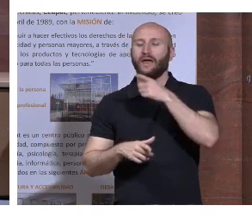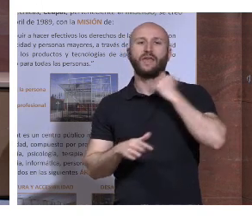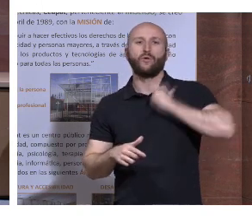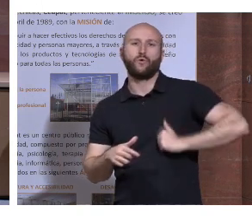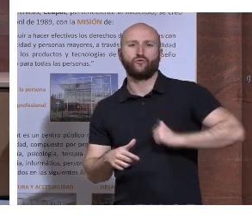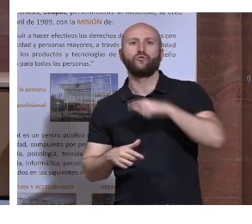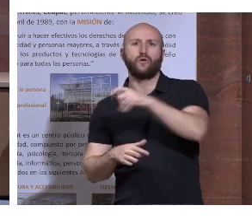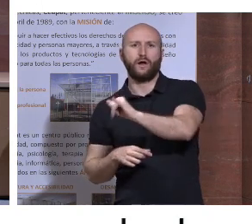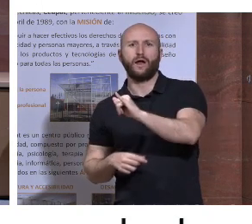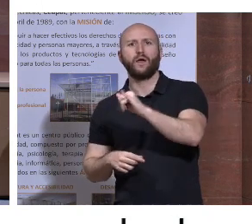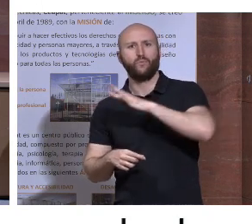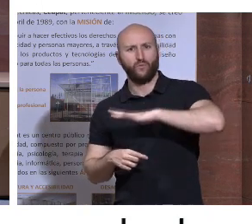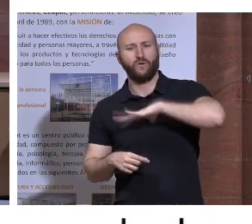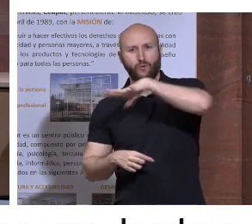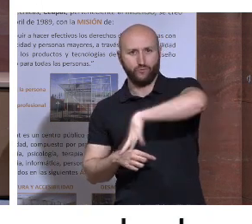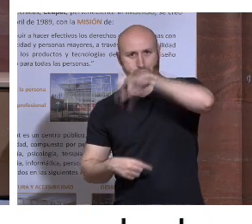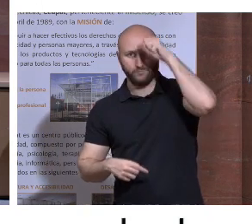¿verdad? Sí. ¿Te importa traérmelo?